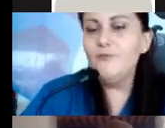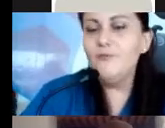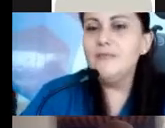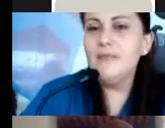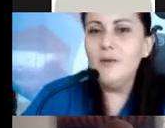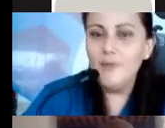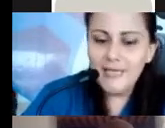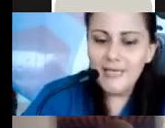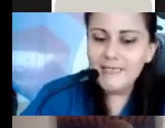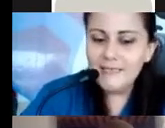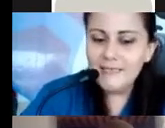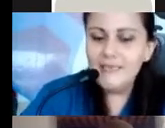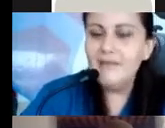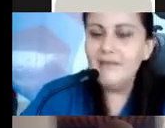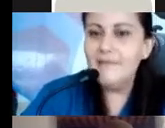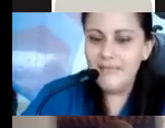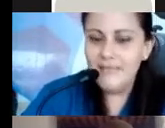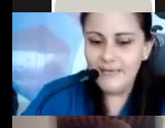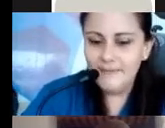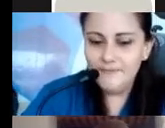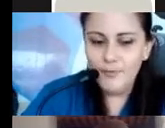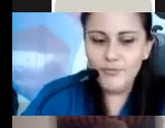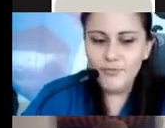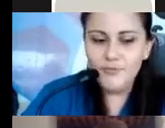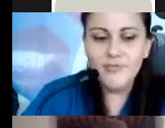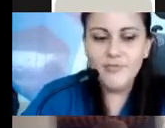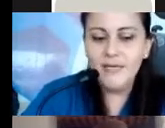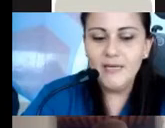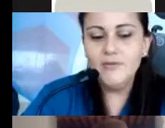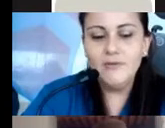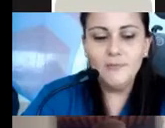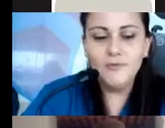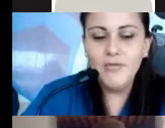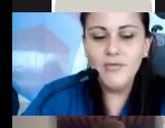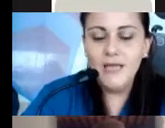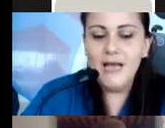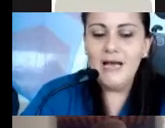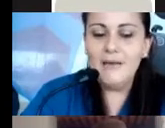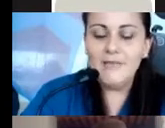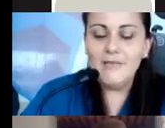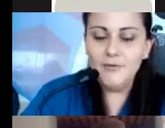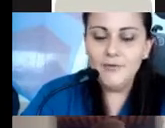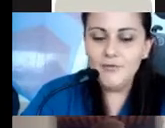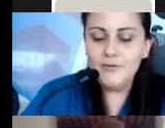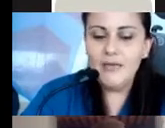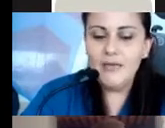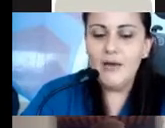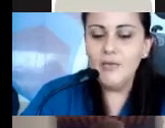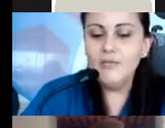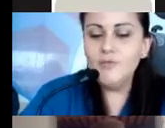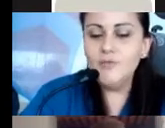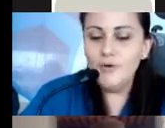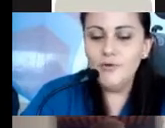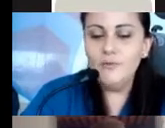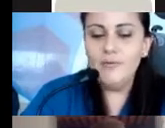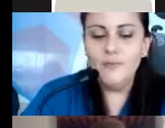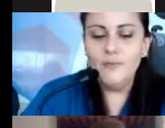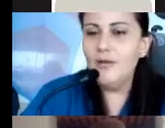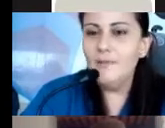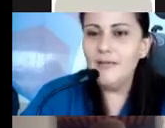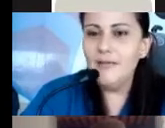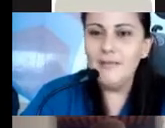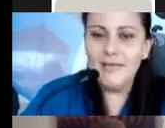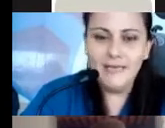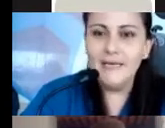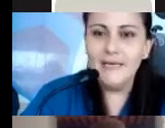cuerpo está influenciado por las leyes de la física. Por lo tanto, sentarnos debemos adaptarnos a un entorno manipulado